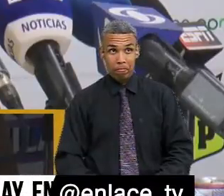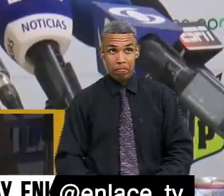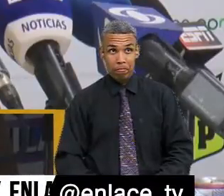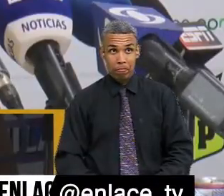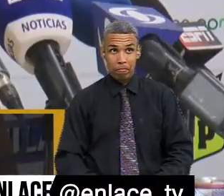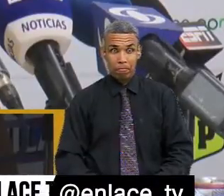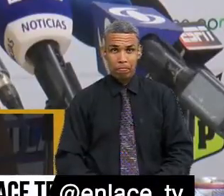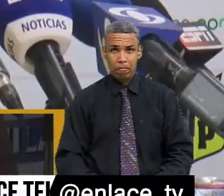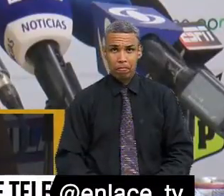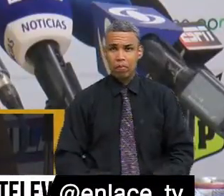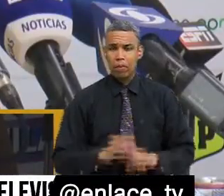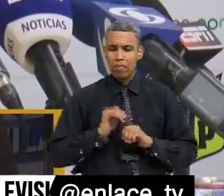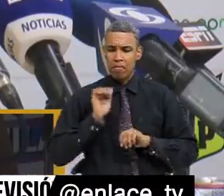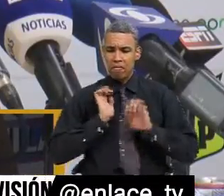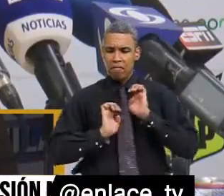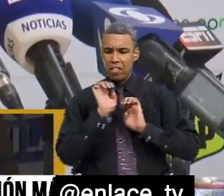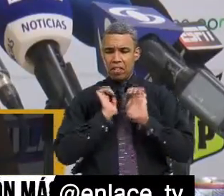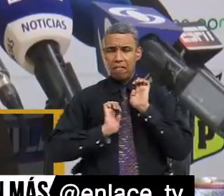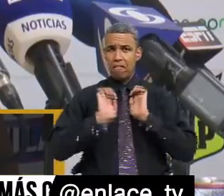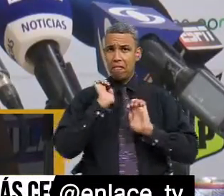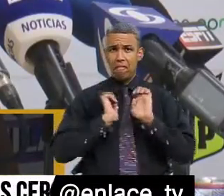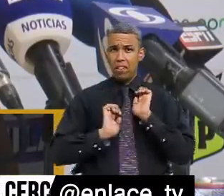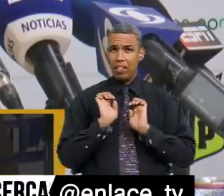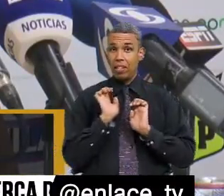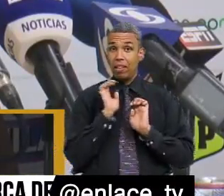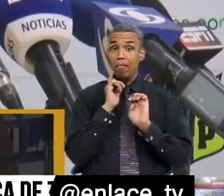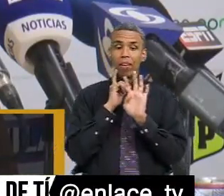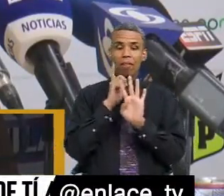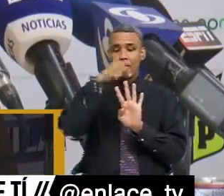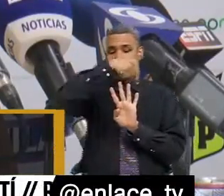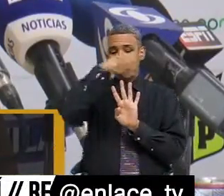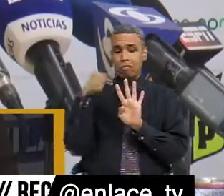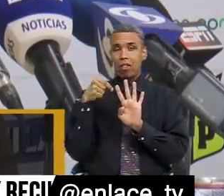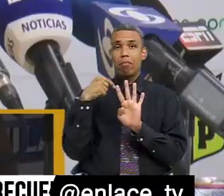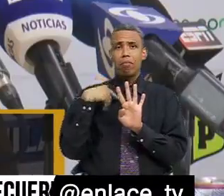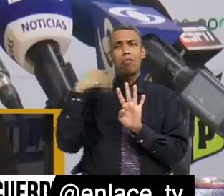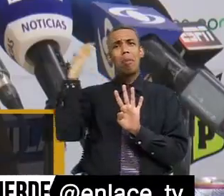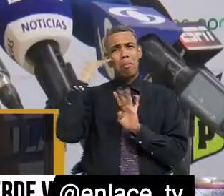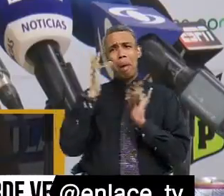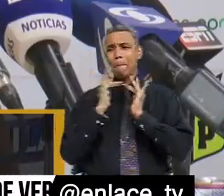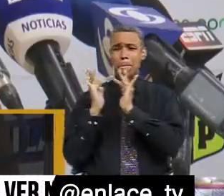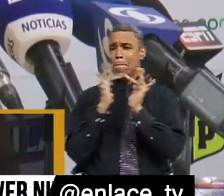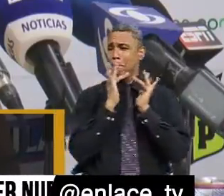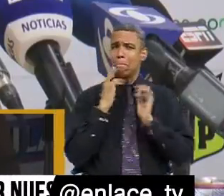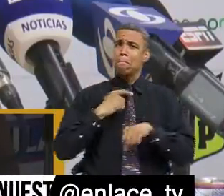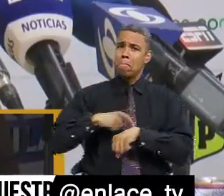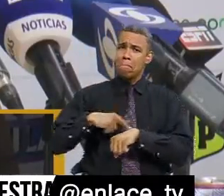junta, porque el Carlos Cuesta apenas trabajó 2 días con nosotros.